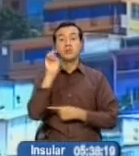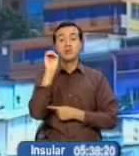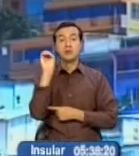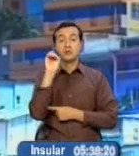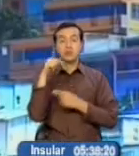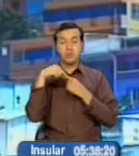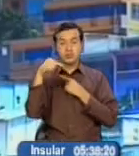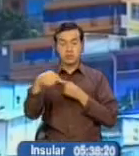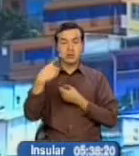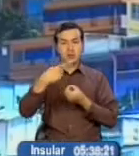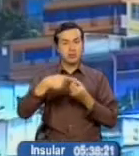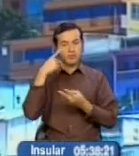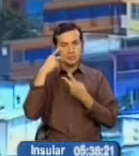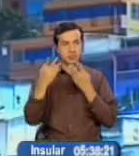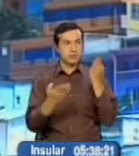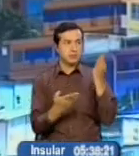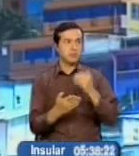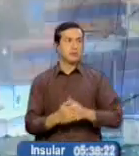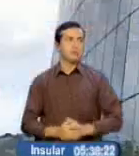Quito. Vamos a ver de inmediato.